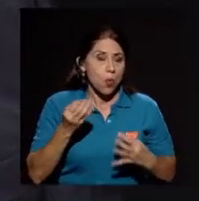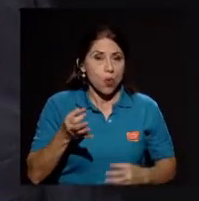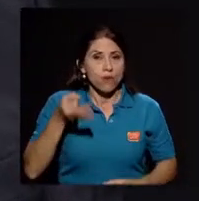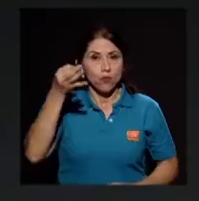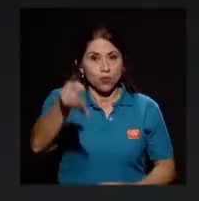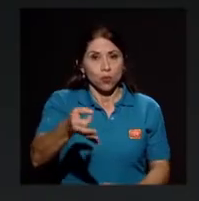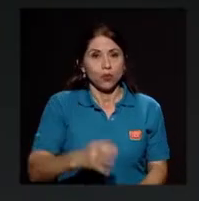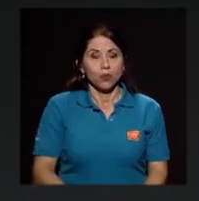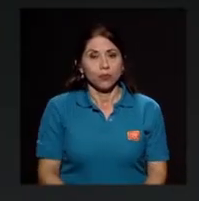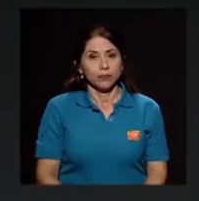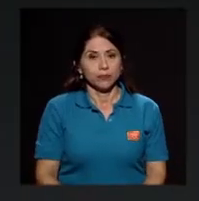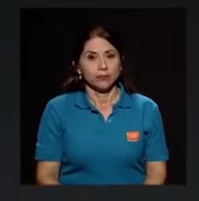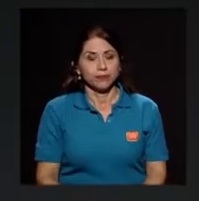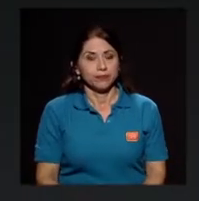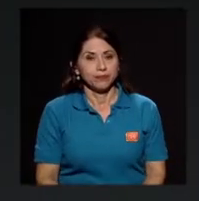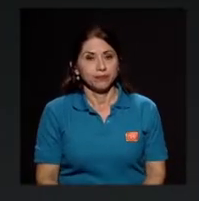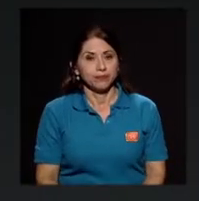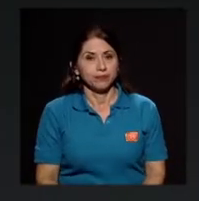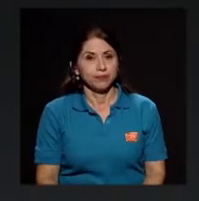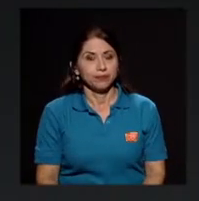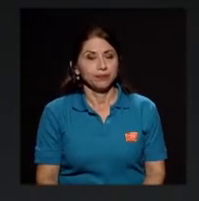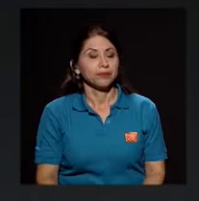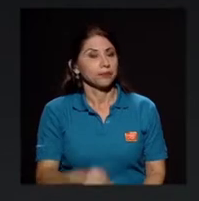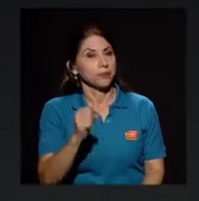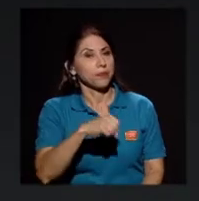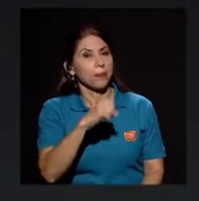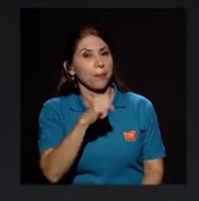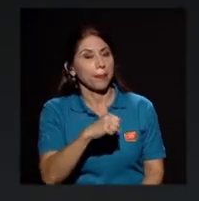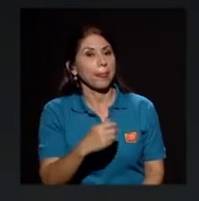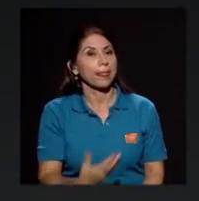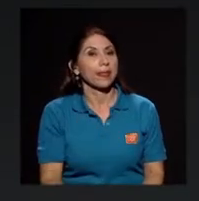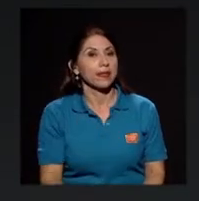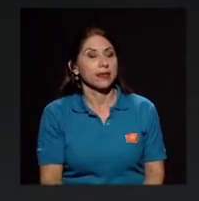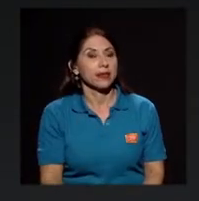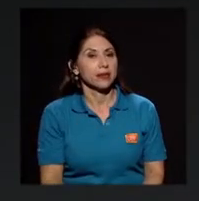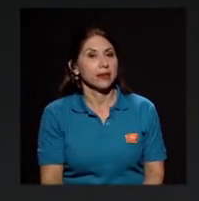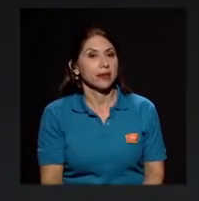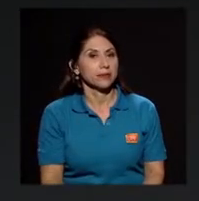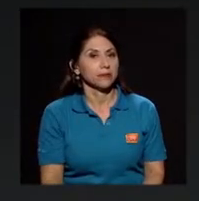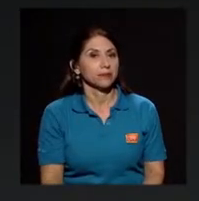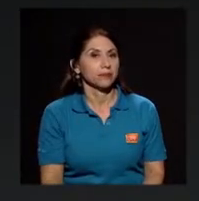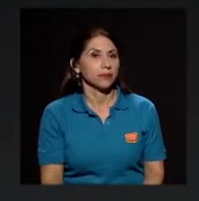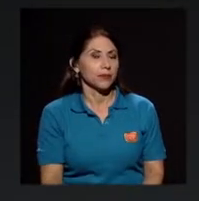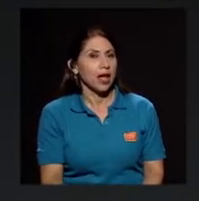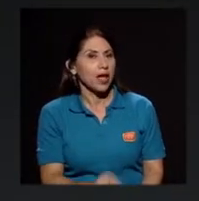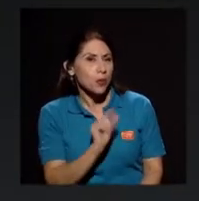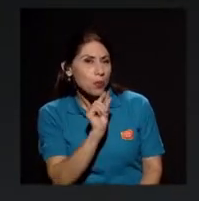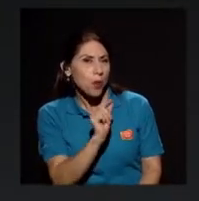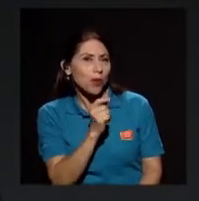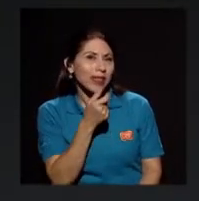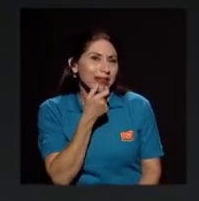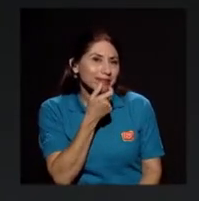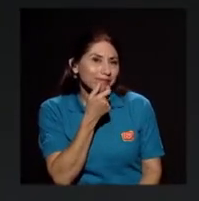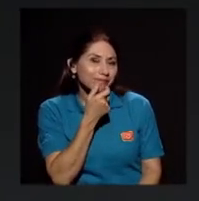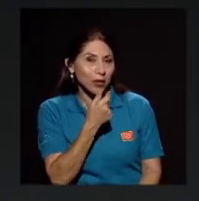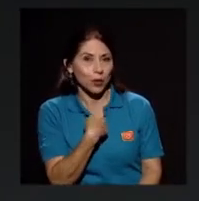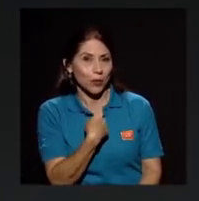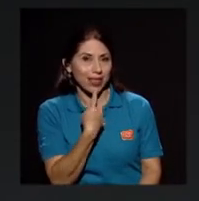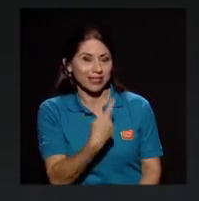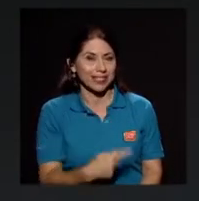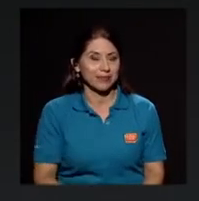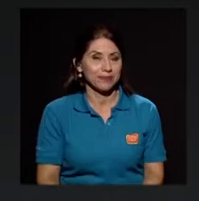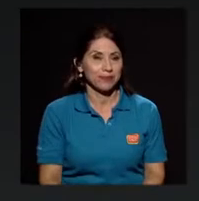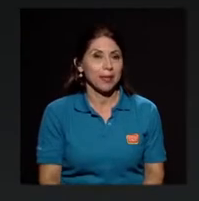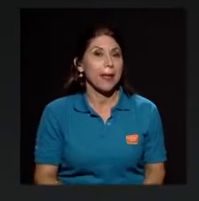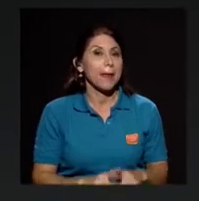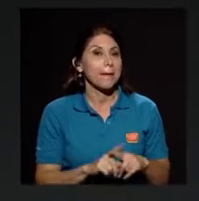si hay y hay un poco de de caricatura lo que voy a decir pero pero hablar un poco de